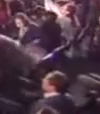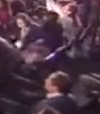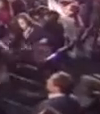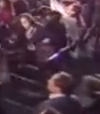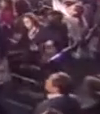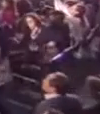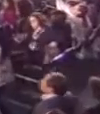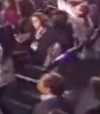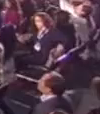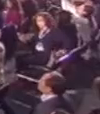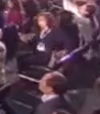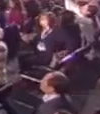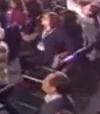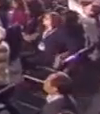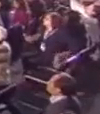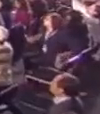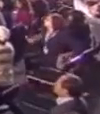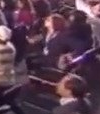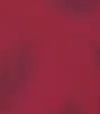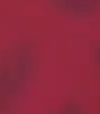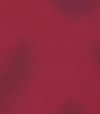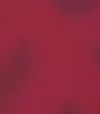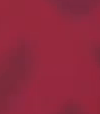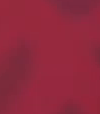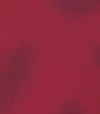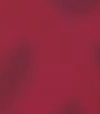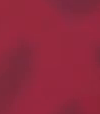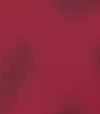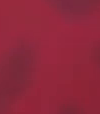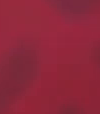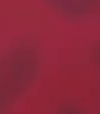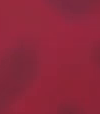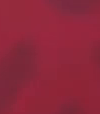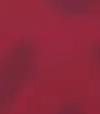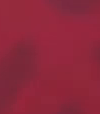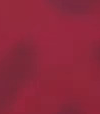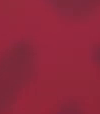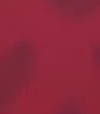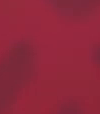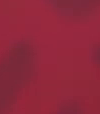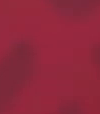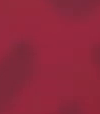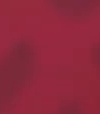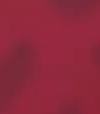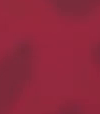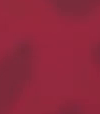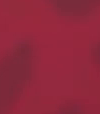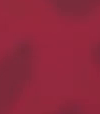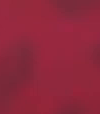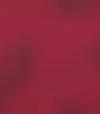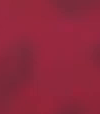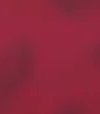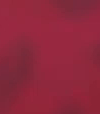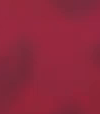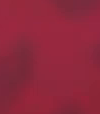Doy mi opinión, ¿no? Siempre digo lo que pienso. O sea, y